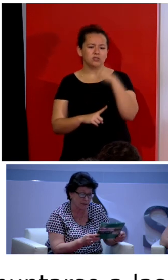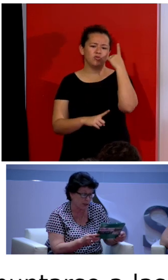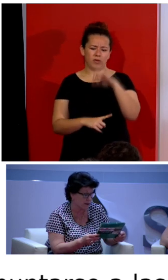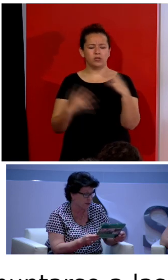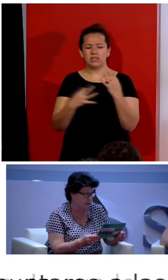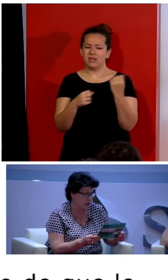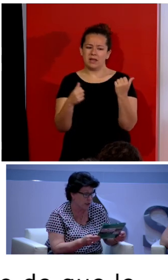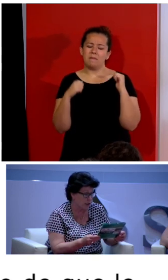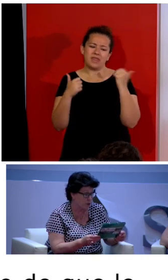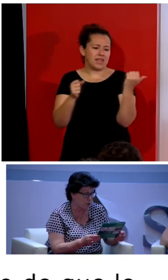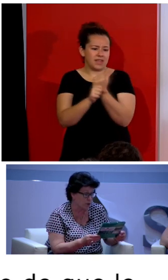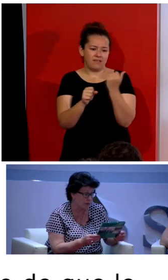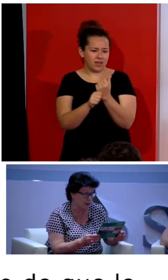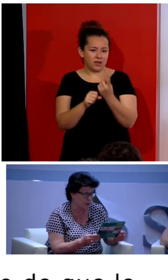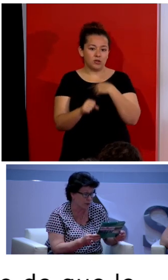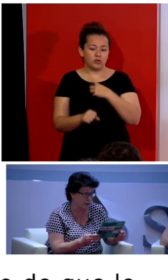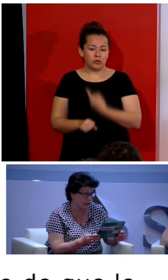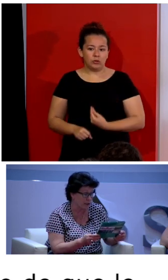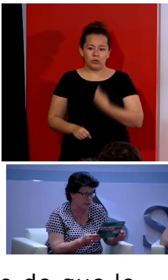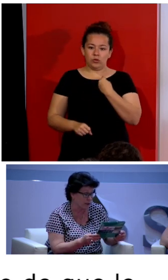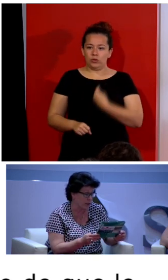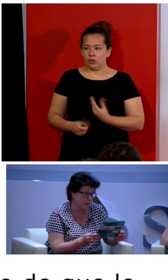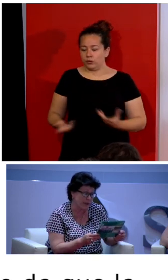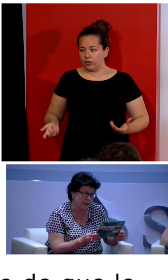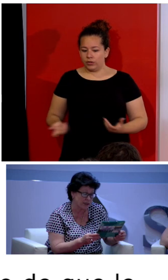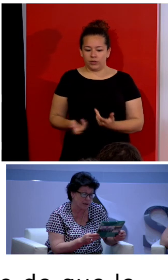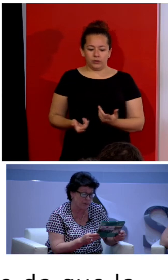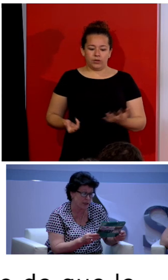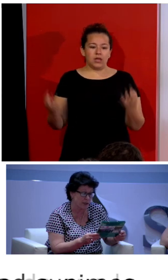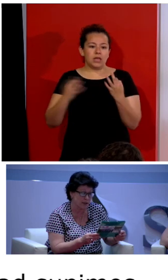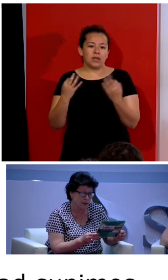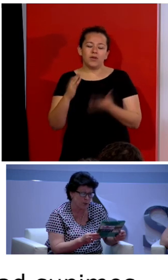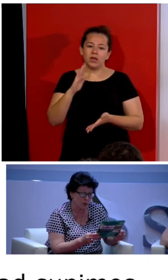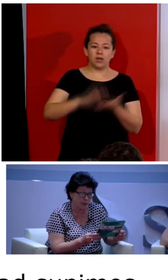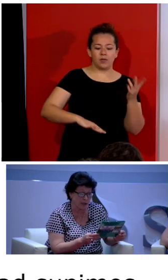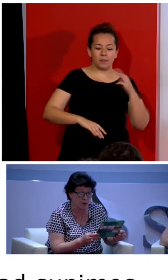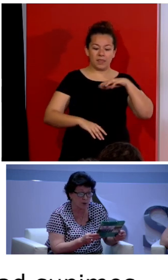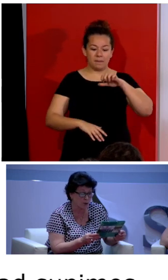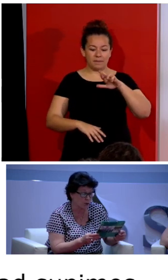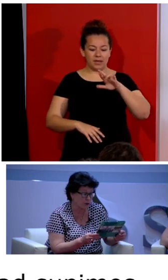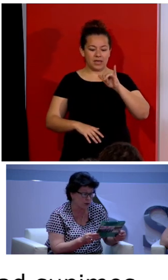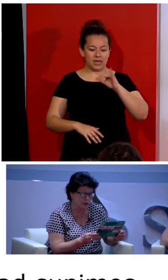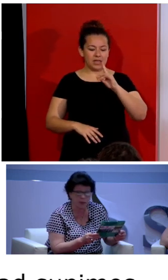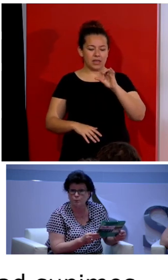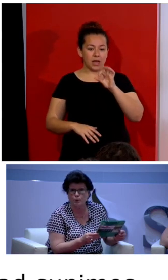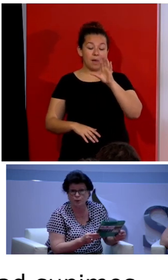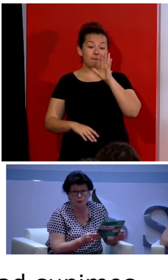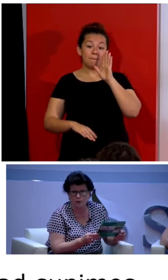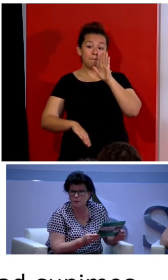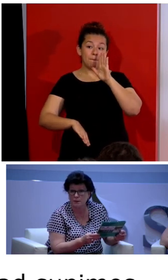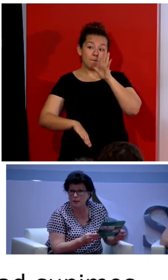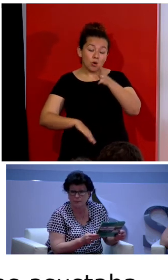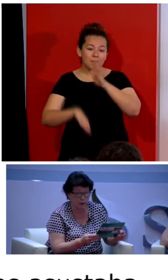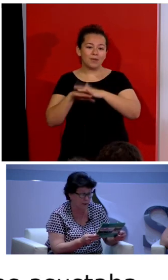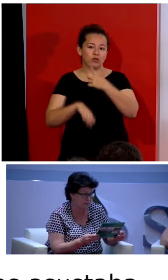a trabajar, nos asustaba que tuviera que desplazarse hasta Mérida, porque para nosotros eso era como